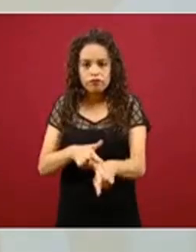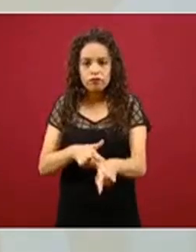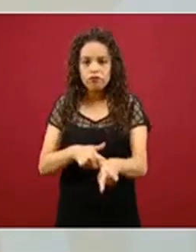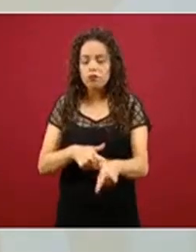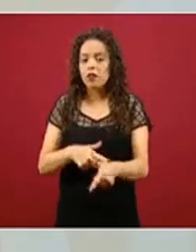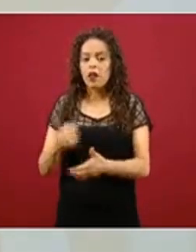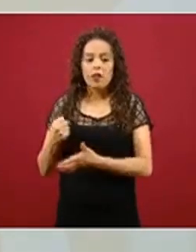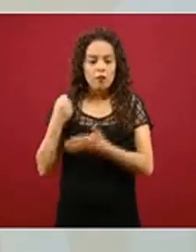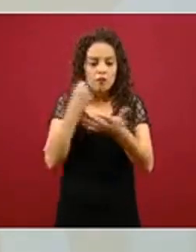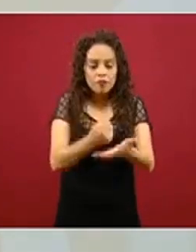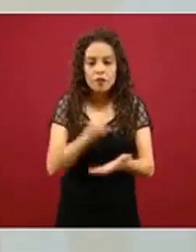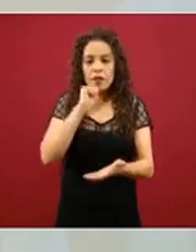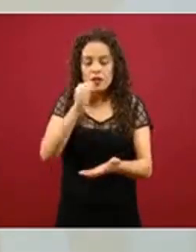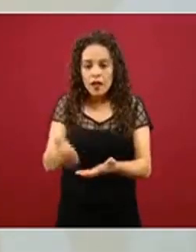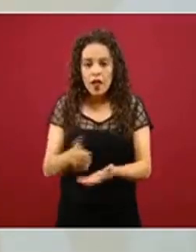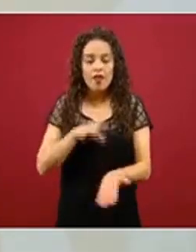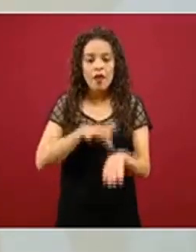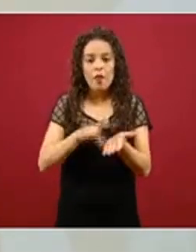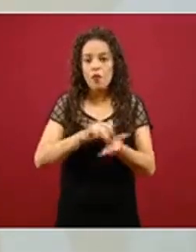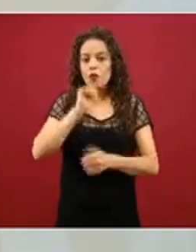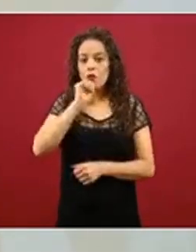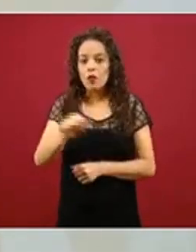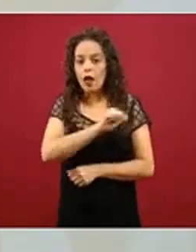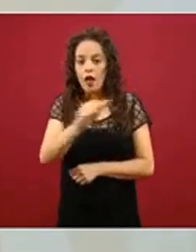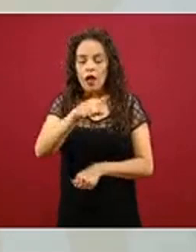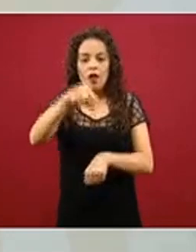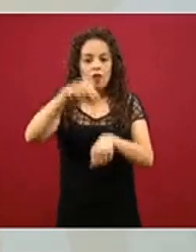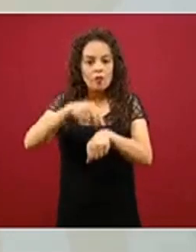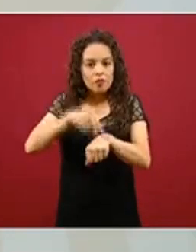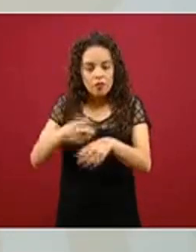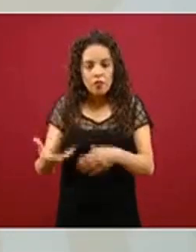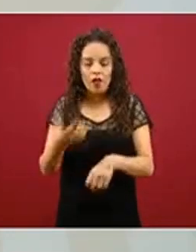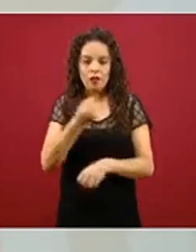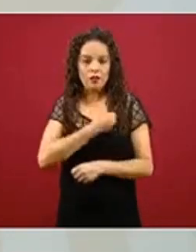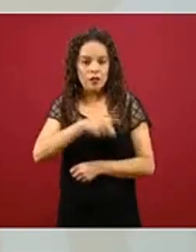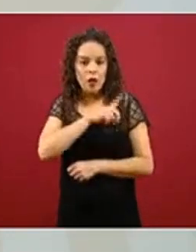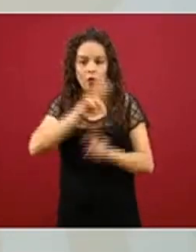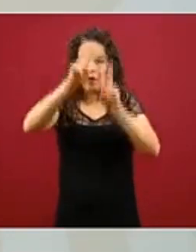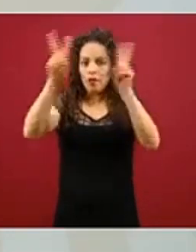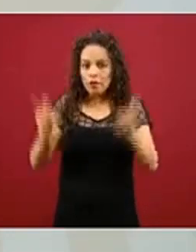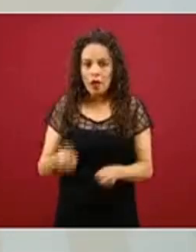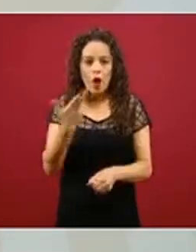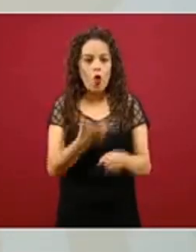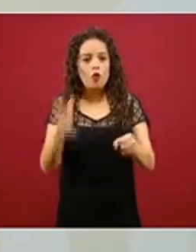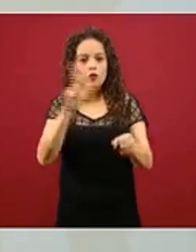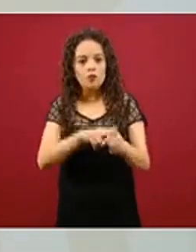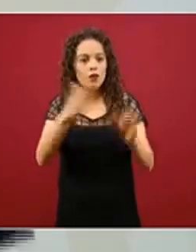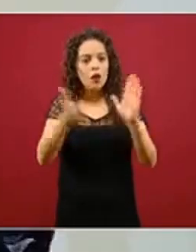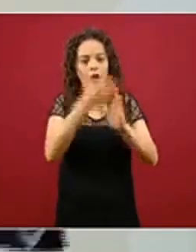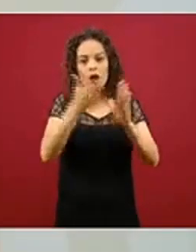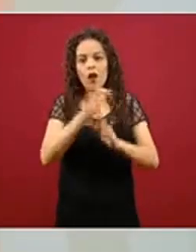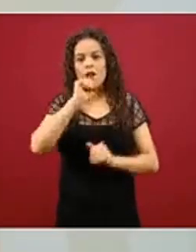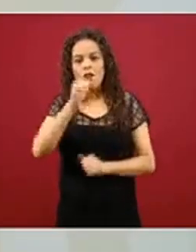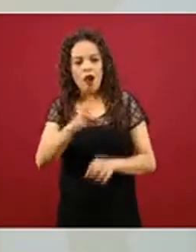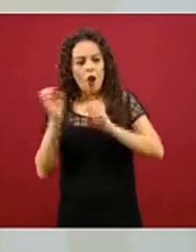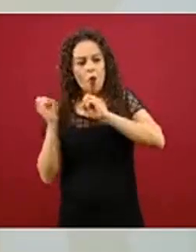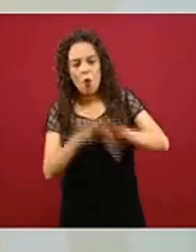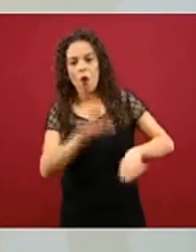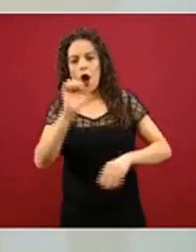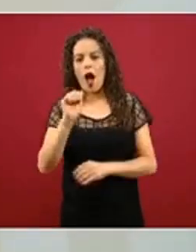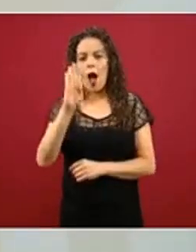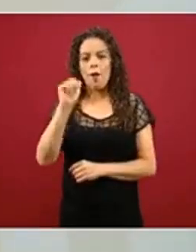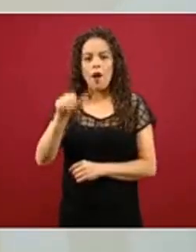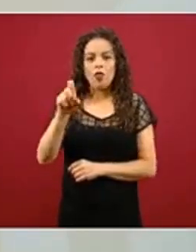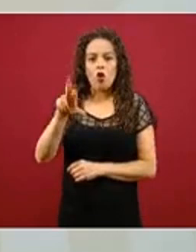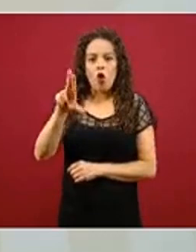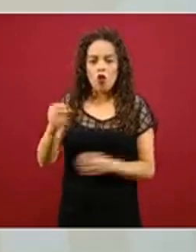mala inversión, hospitales abandonados, Entonces, para lograr tener las condiciones necesarias para enfrentar la